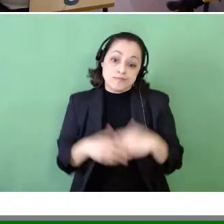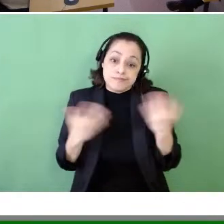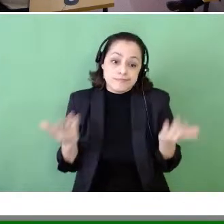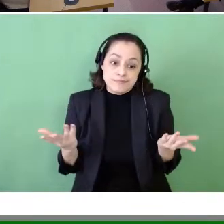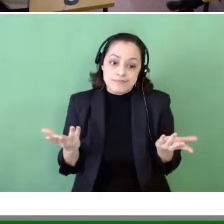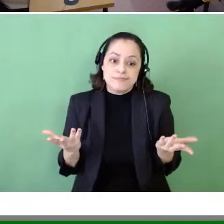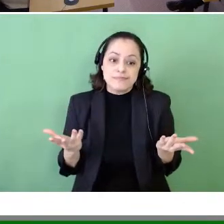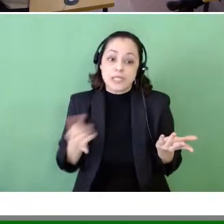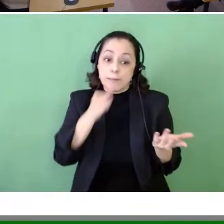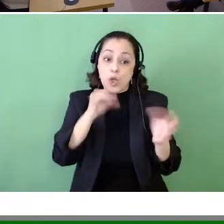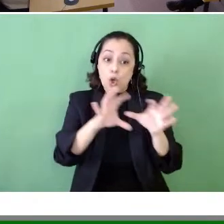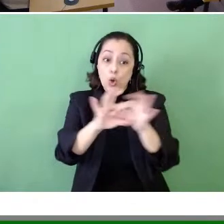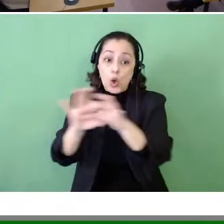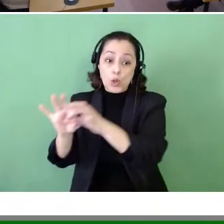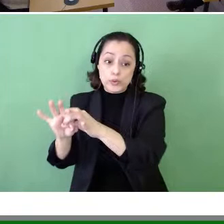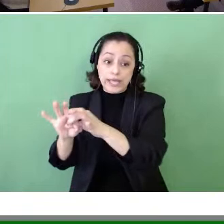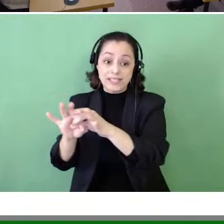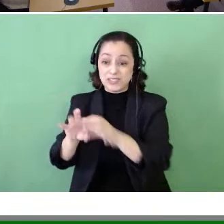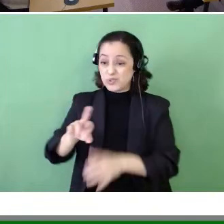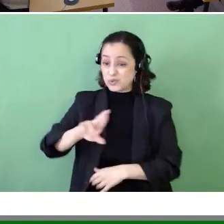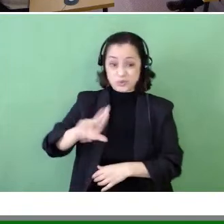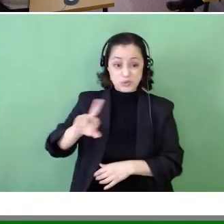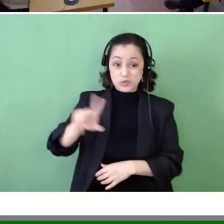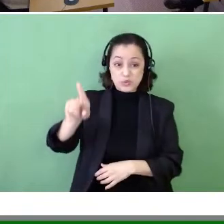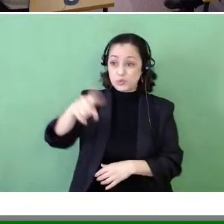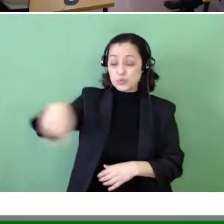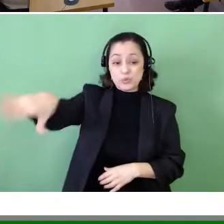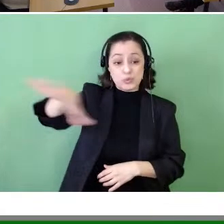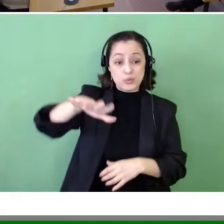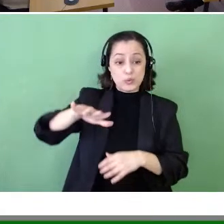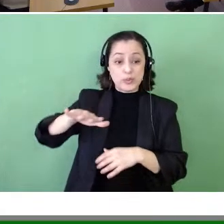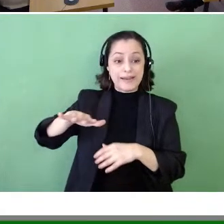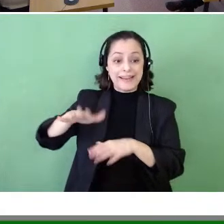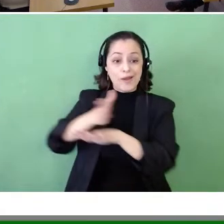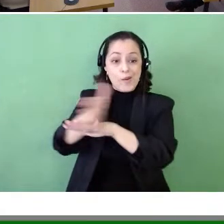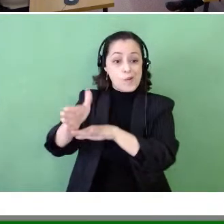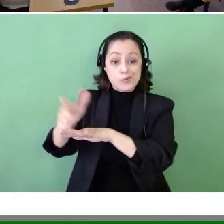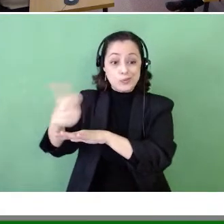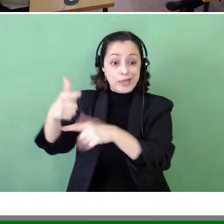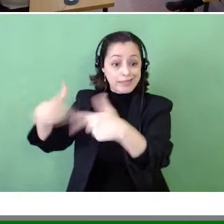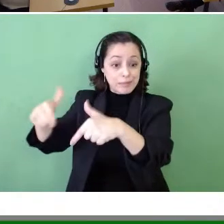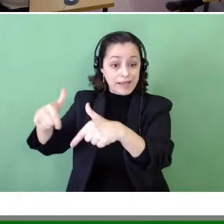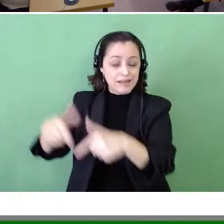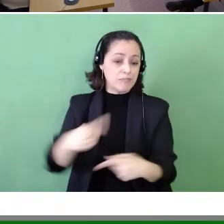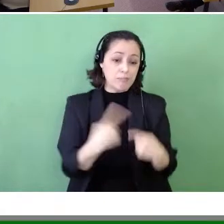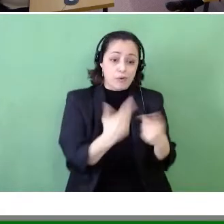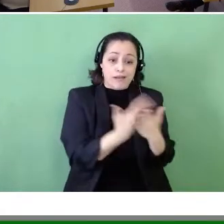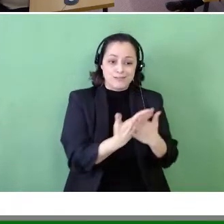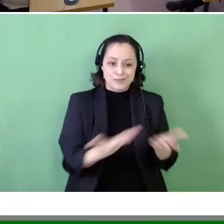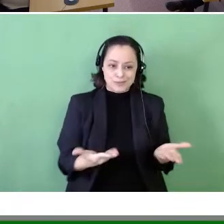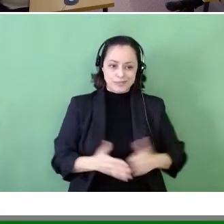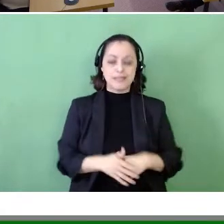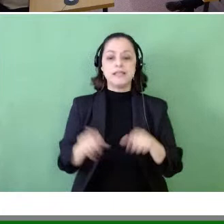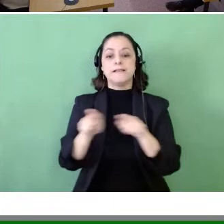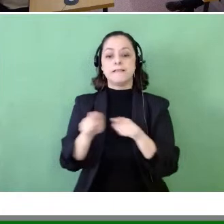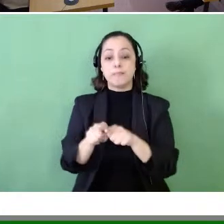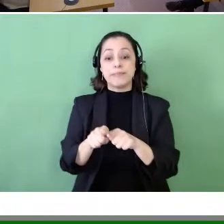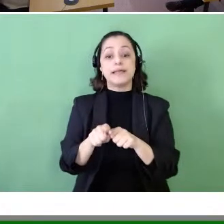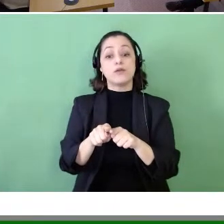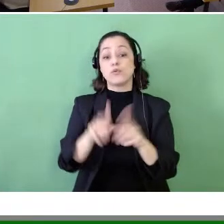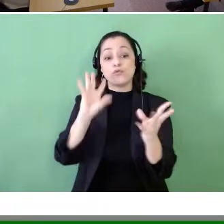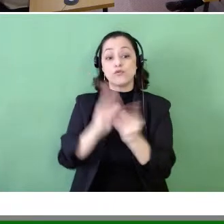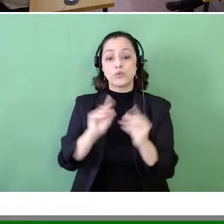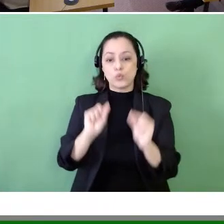en contextos que no son utilizados, o sea. Y por fin, proponemos que los cursos también tengan algunos contenidos